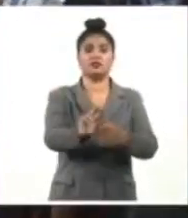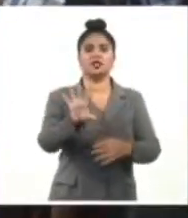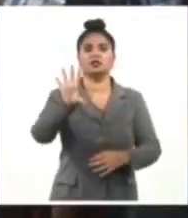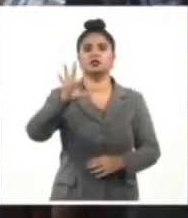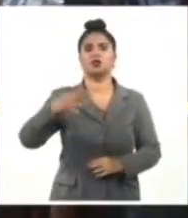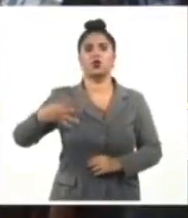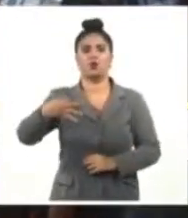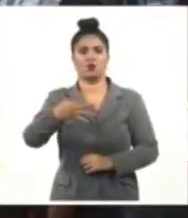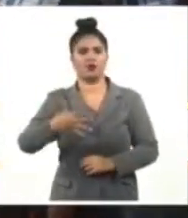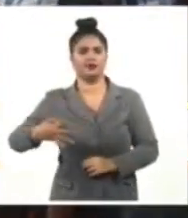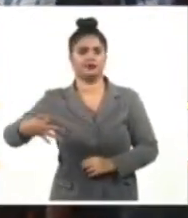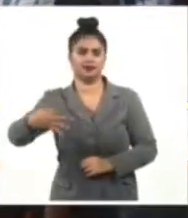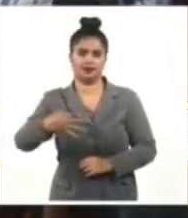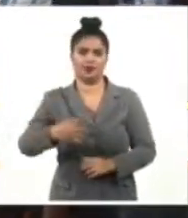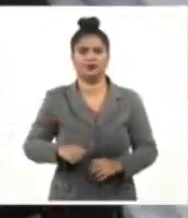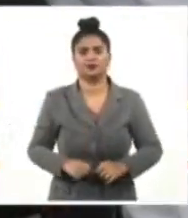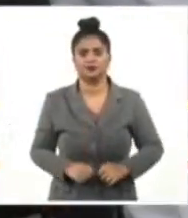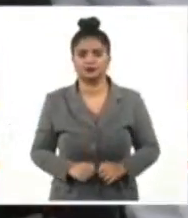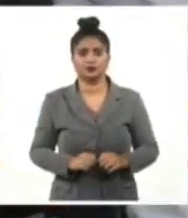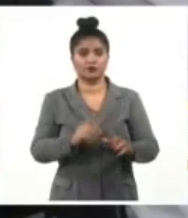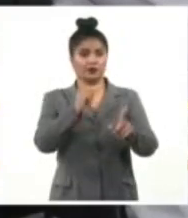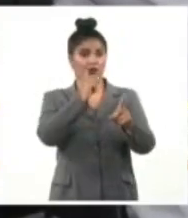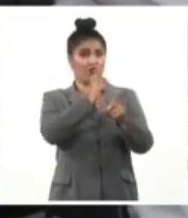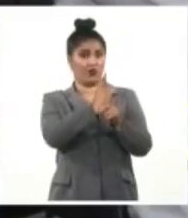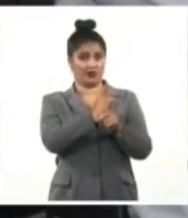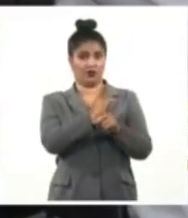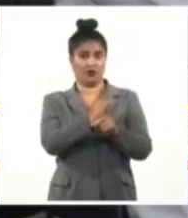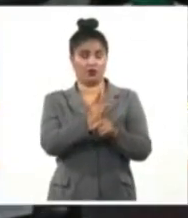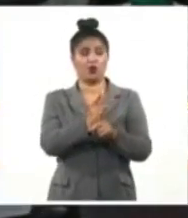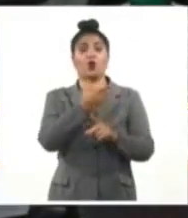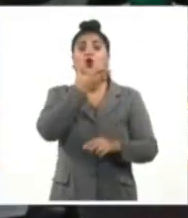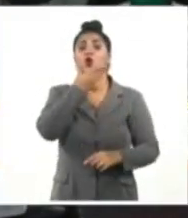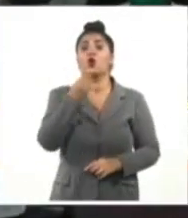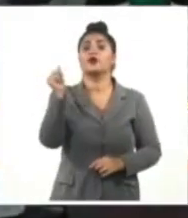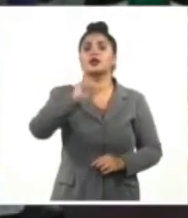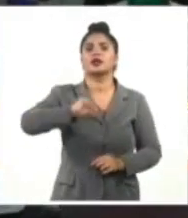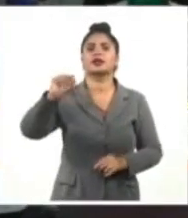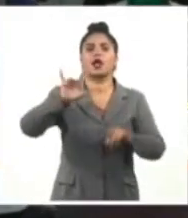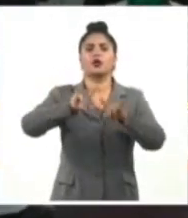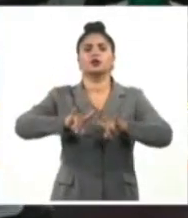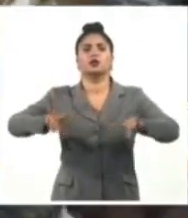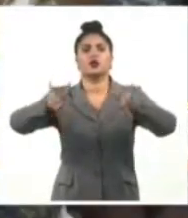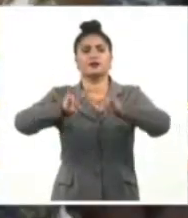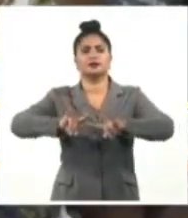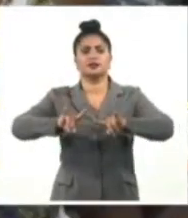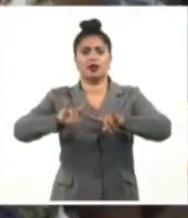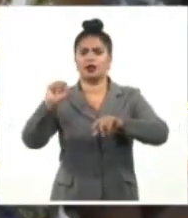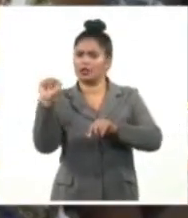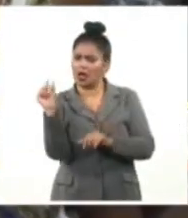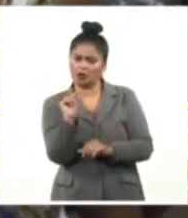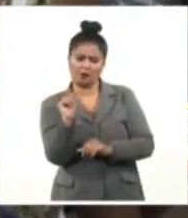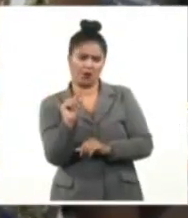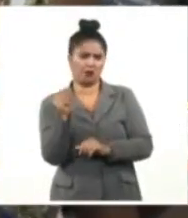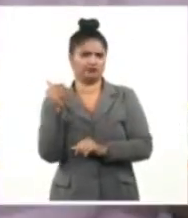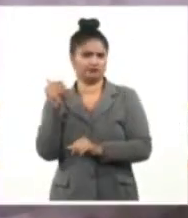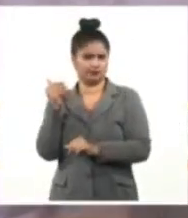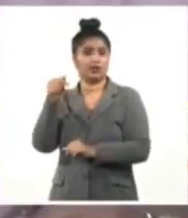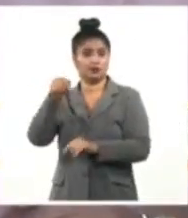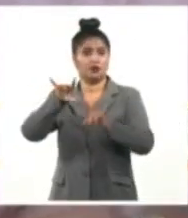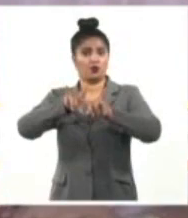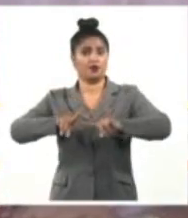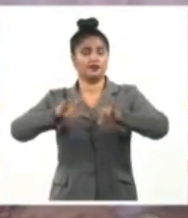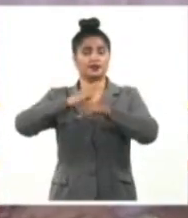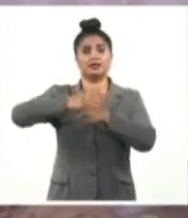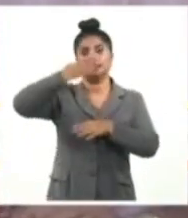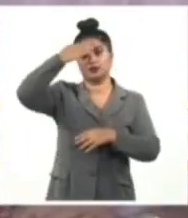están los principales problemas? Un encuentro con recién graduados universitarios de la ciudad de Santiago de Cuba sostuvo Humberto Camilo